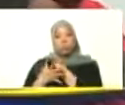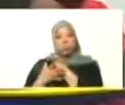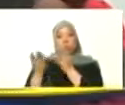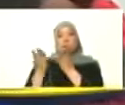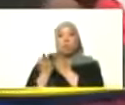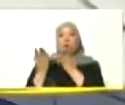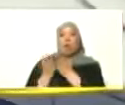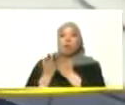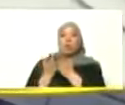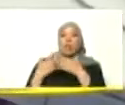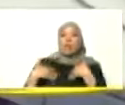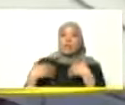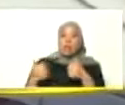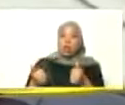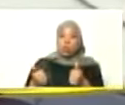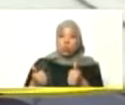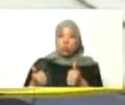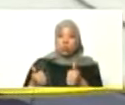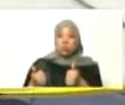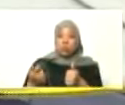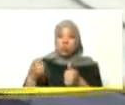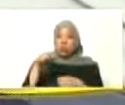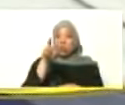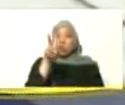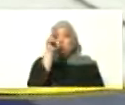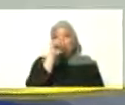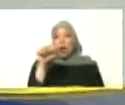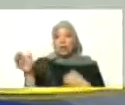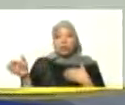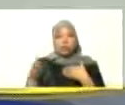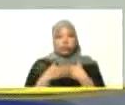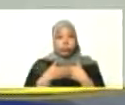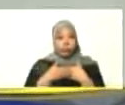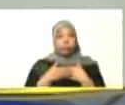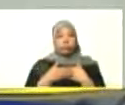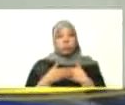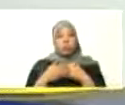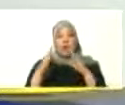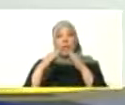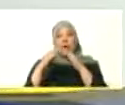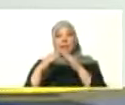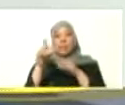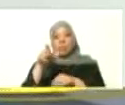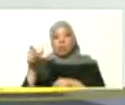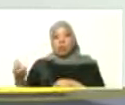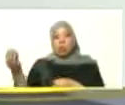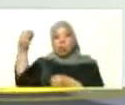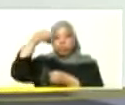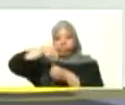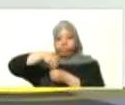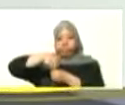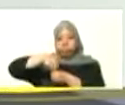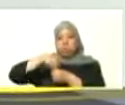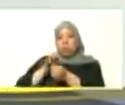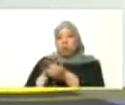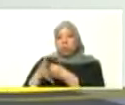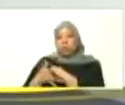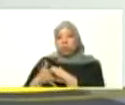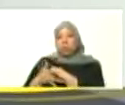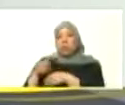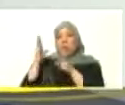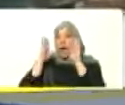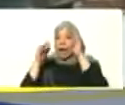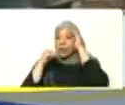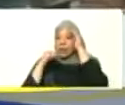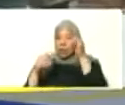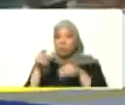escuela sanitaria. En este liceo, que estuvo 2 años cerrado por la pandemia, atendimos y aislamos casos de COVID.